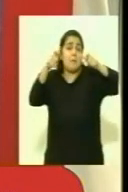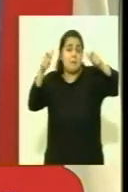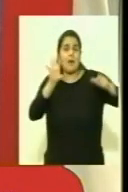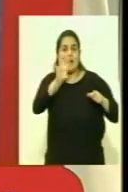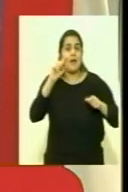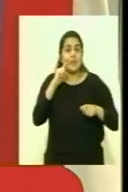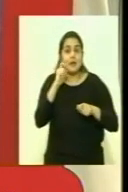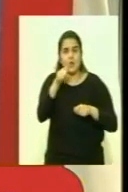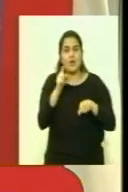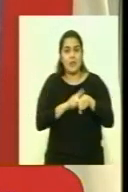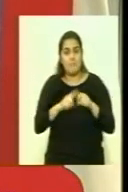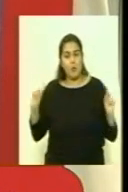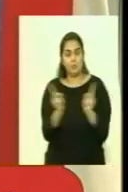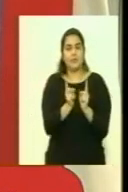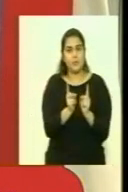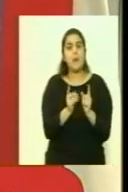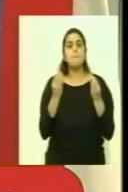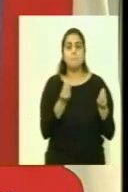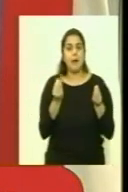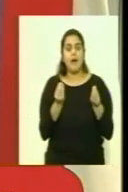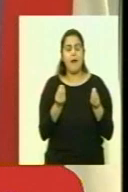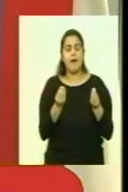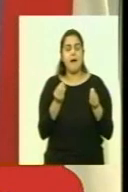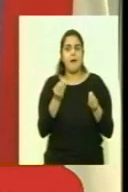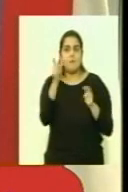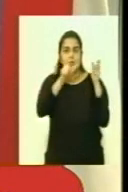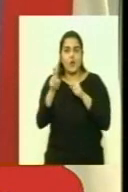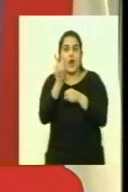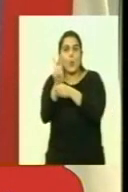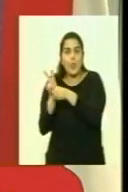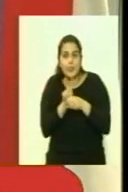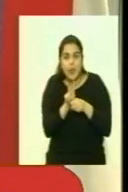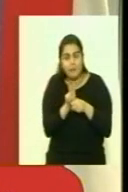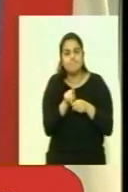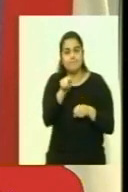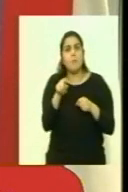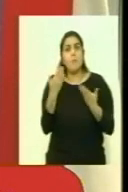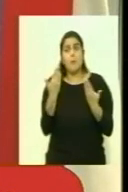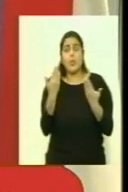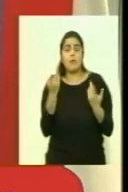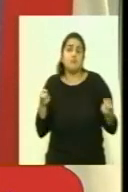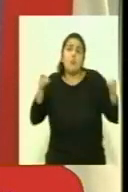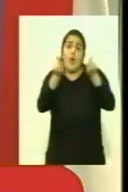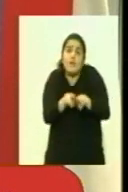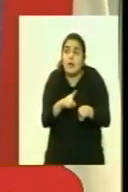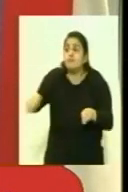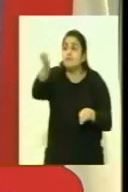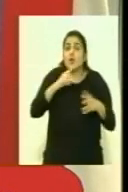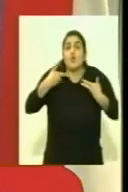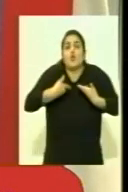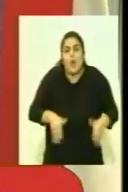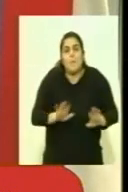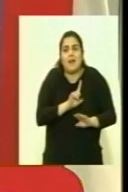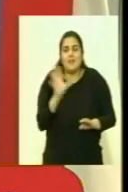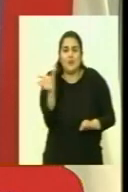entrerrianas en el menor tiempo posible para lograr la inmunización y poder volver cuanto antes a la normalidad